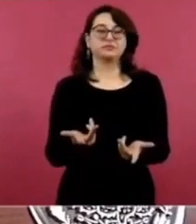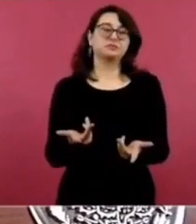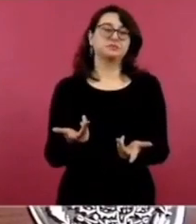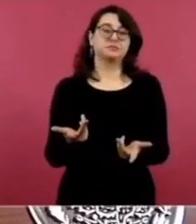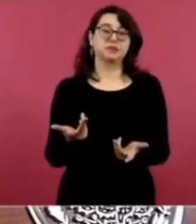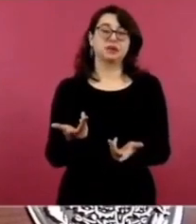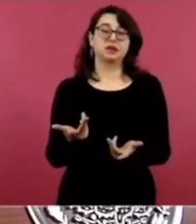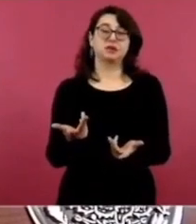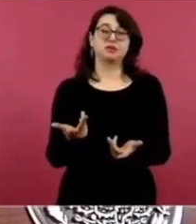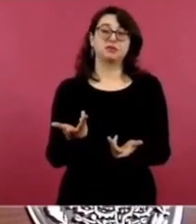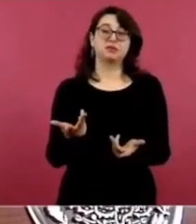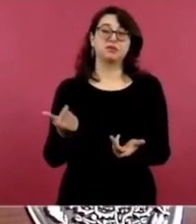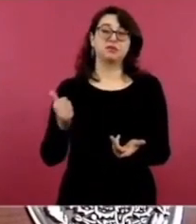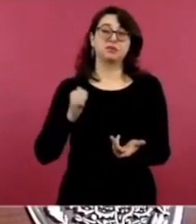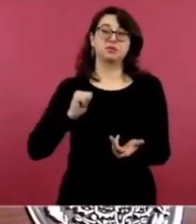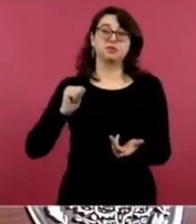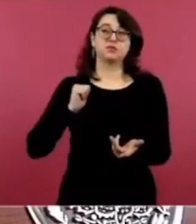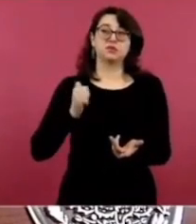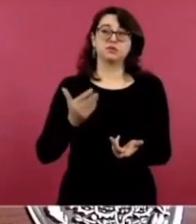como